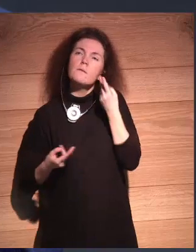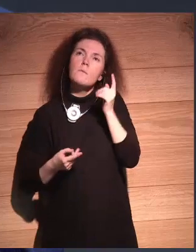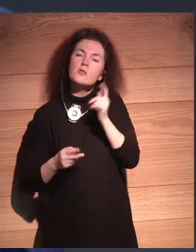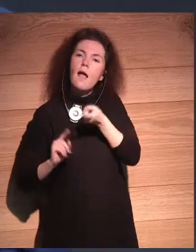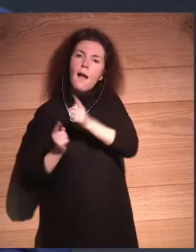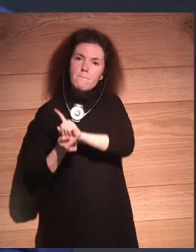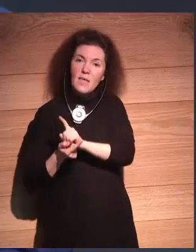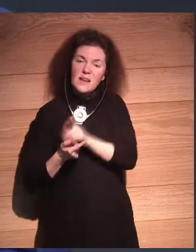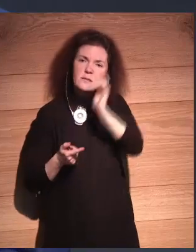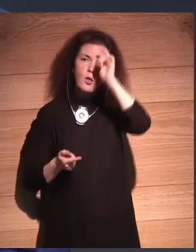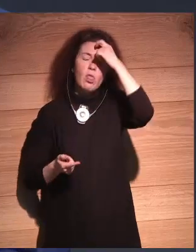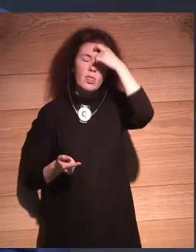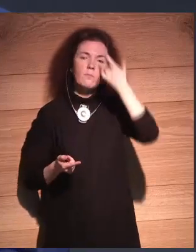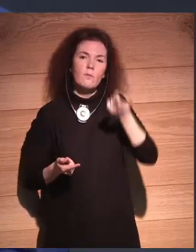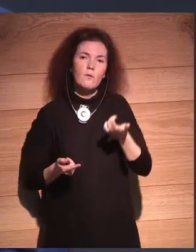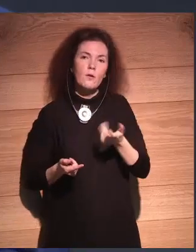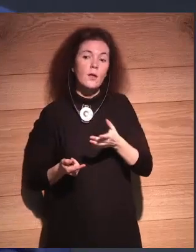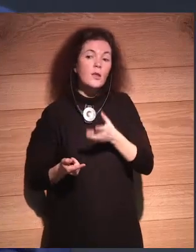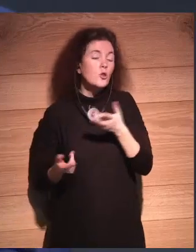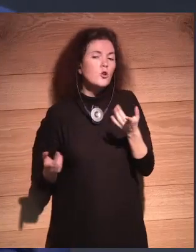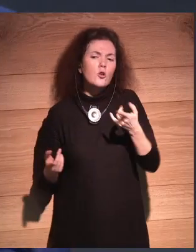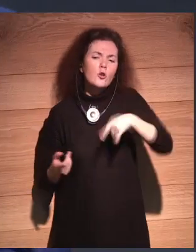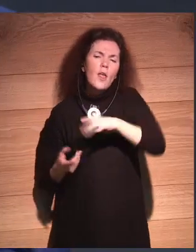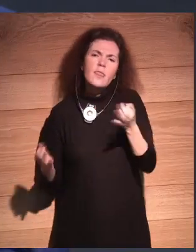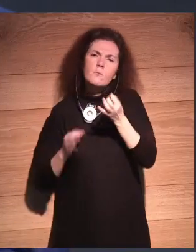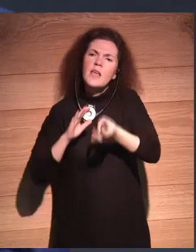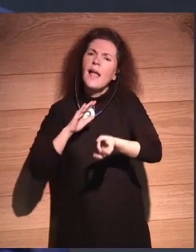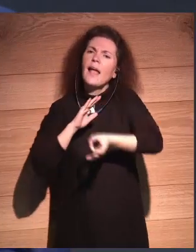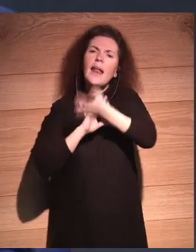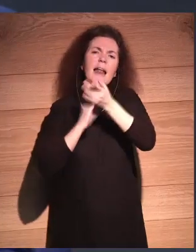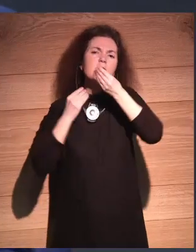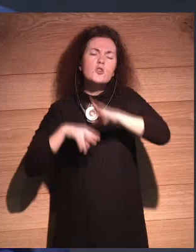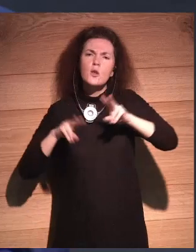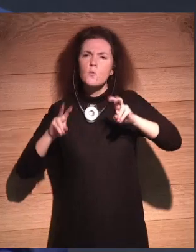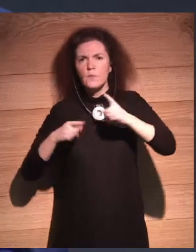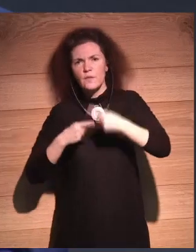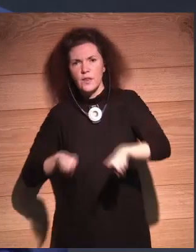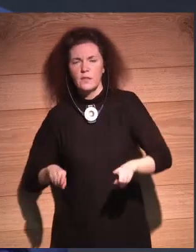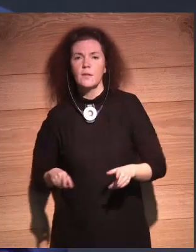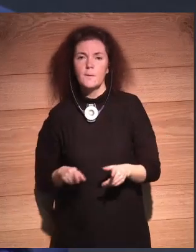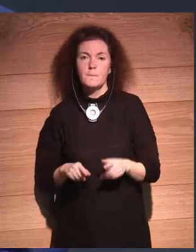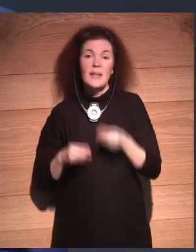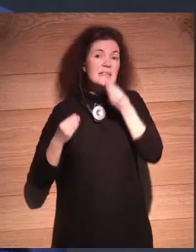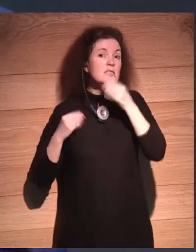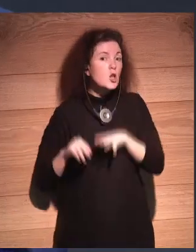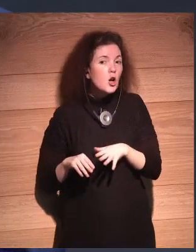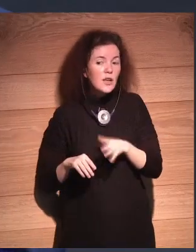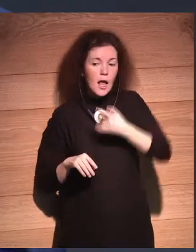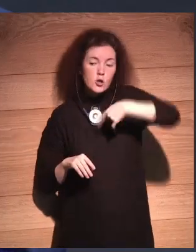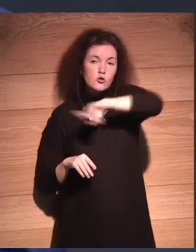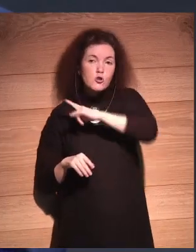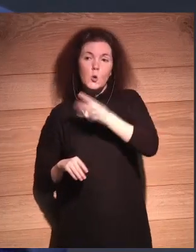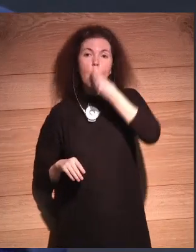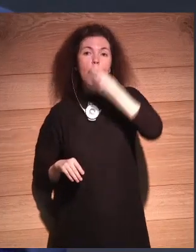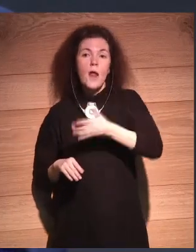este concepto. Pues tenemos que crear una nueva historia, una historia en la que seamos buenos